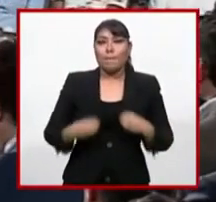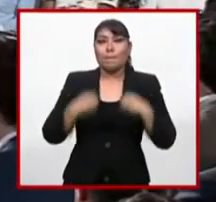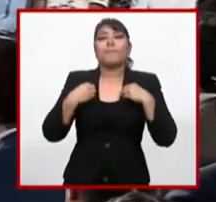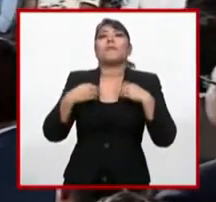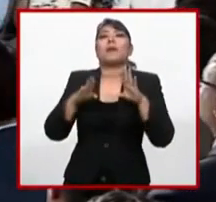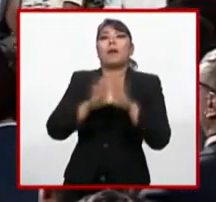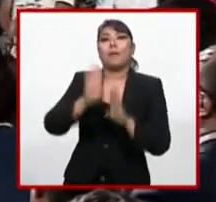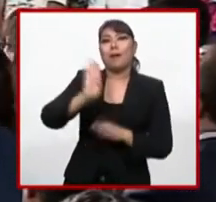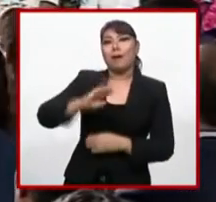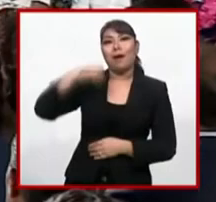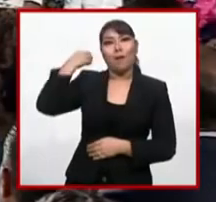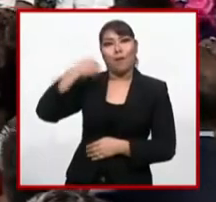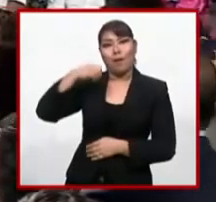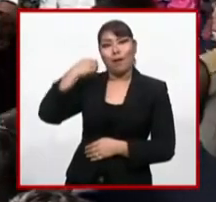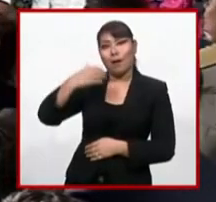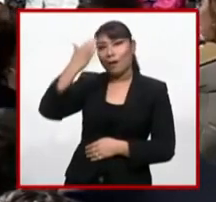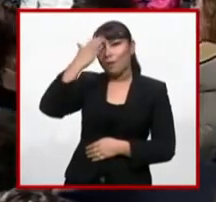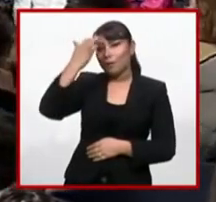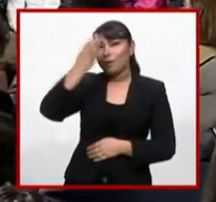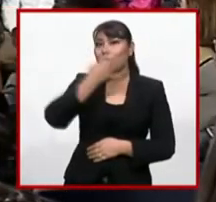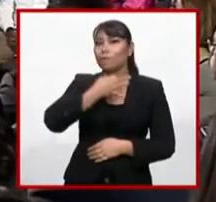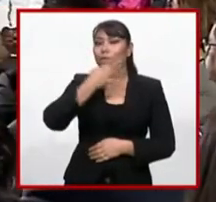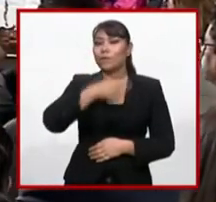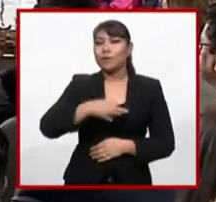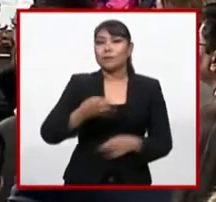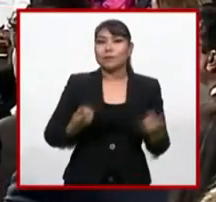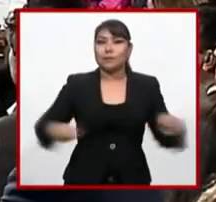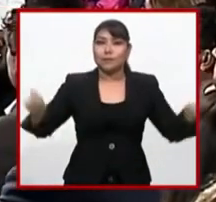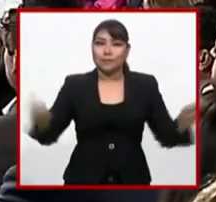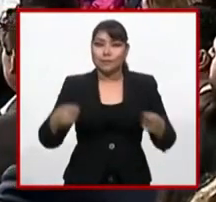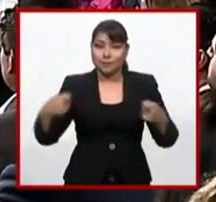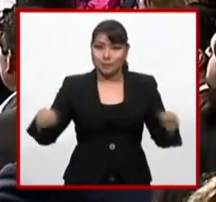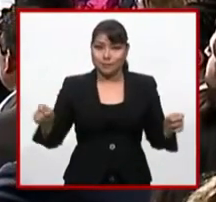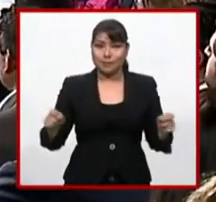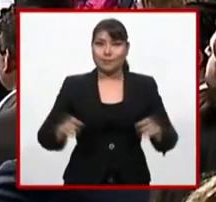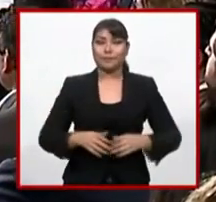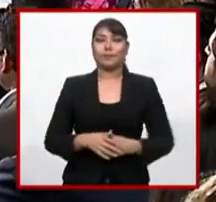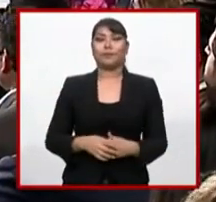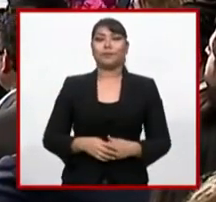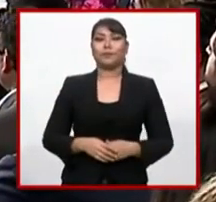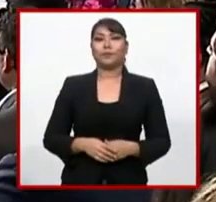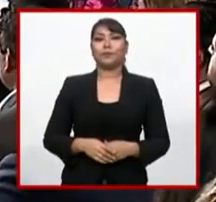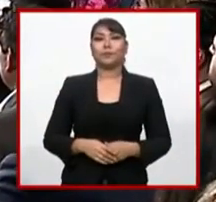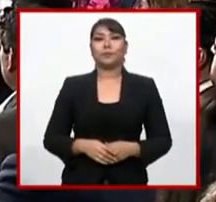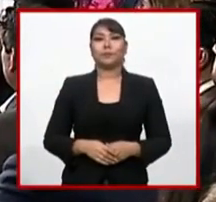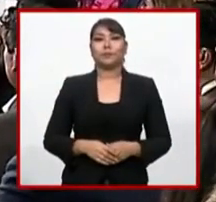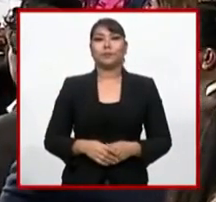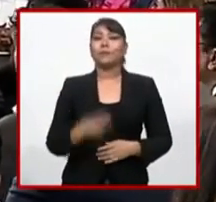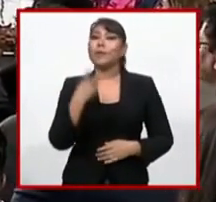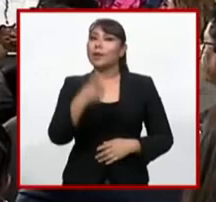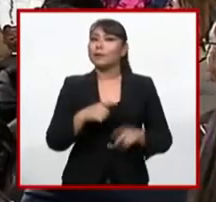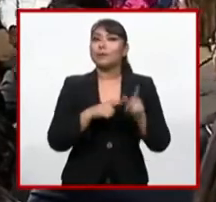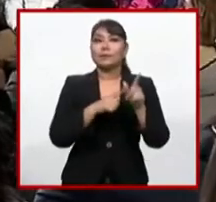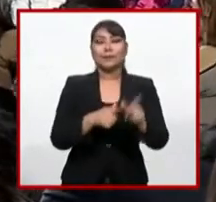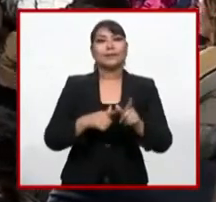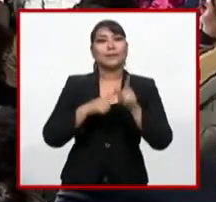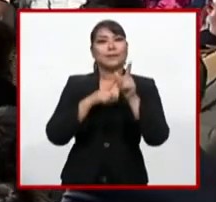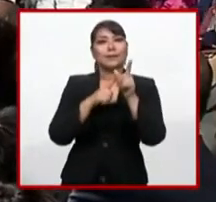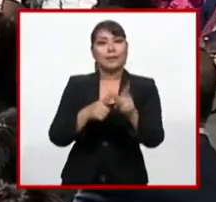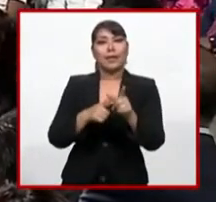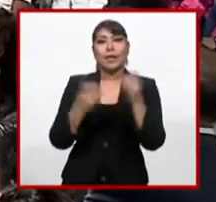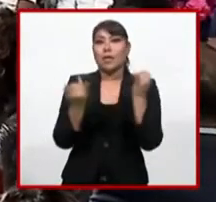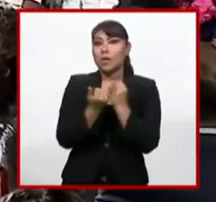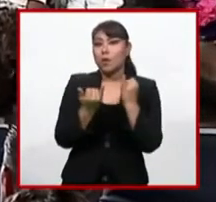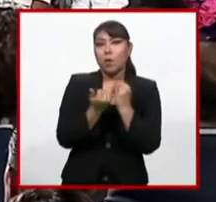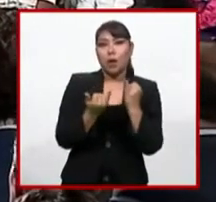manera intensa la máxima tradición y cultura oaxaqueña y mexicana. Pero así hemos estado en Lille con los